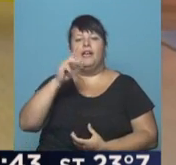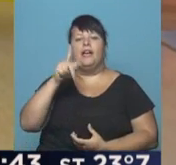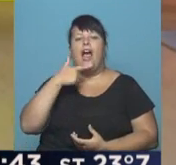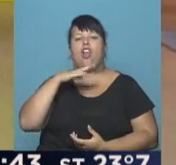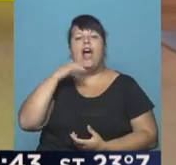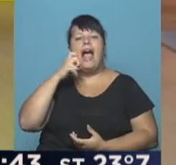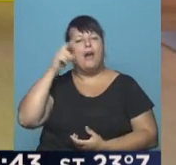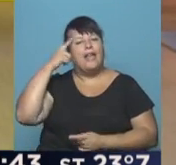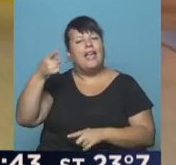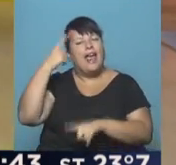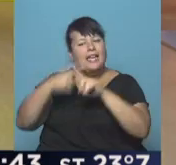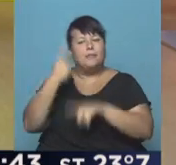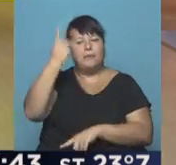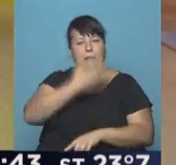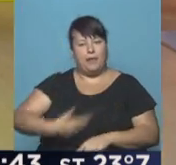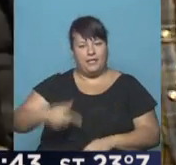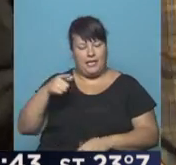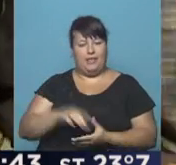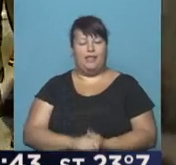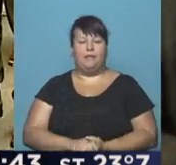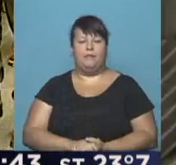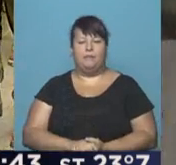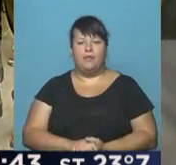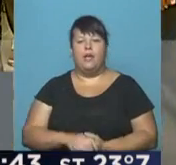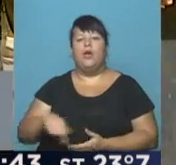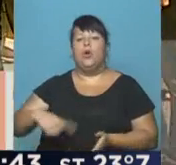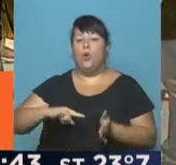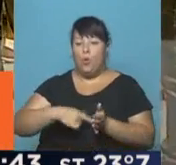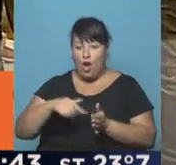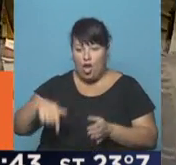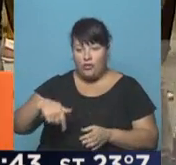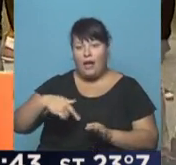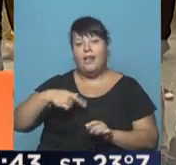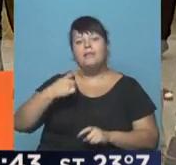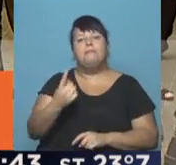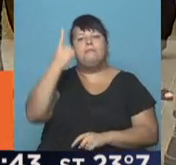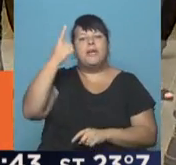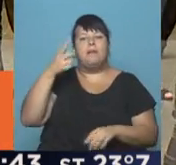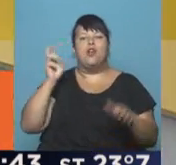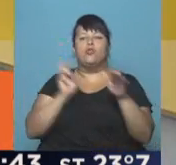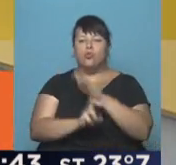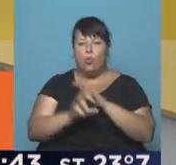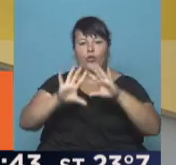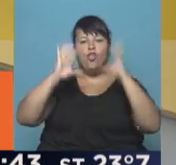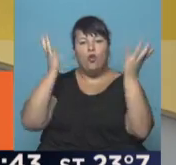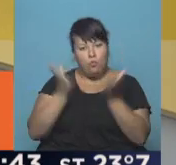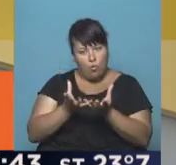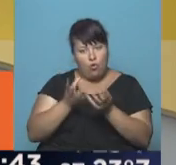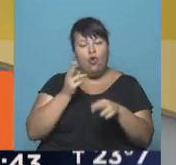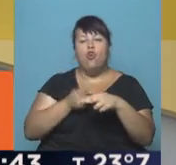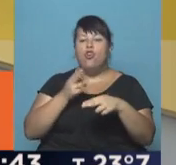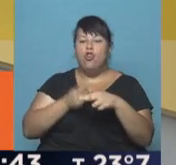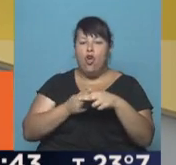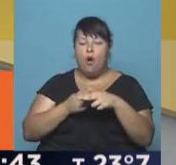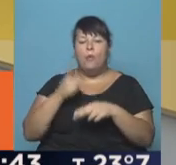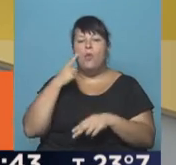Jáuregui. Él fue el primer presidente de la CHA. Buenos Aires es la ciudad que tiene la primera estación de subte del mundo, cuyo nombre